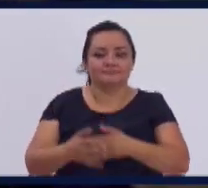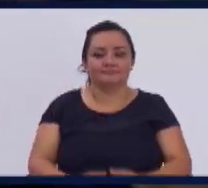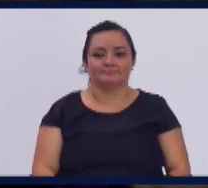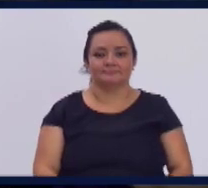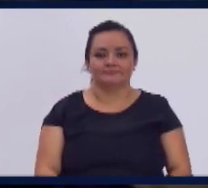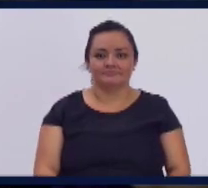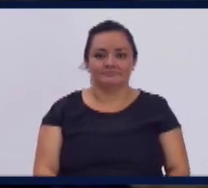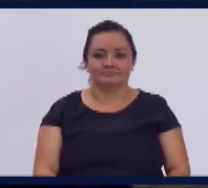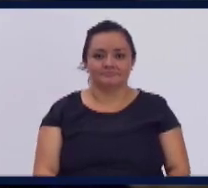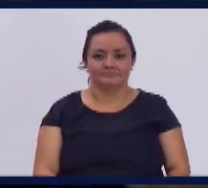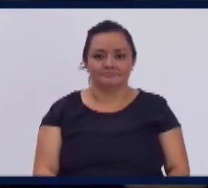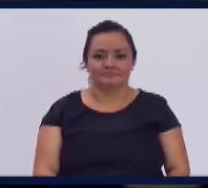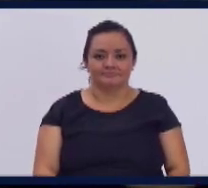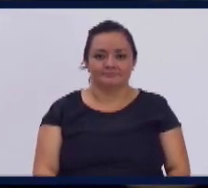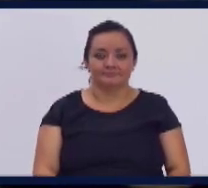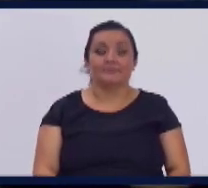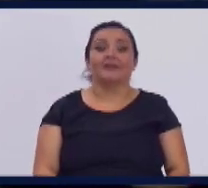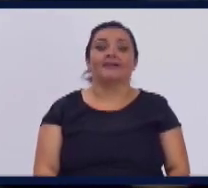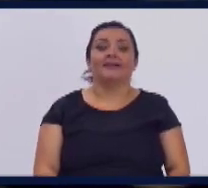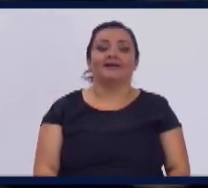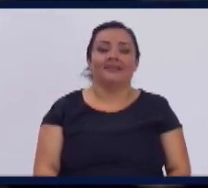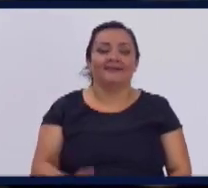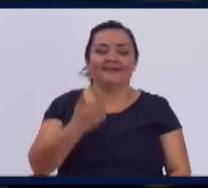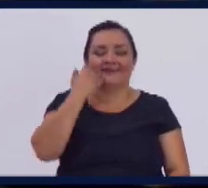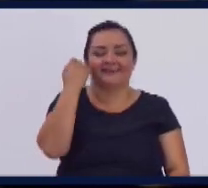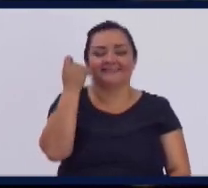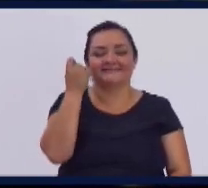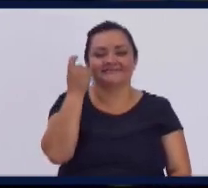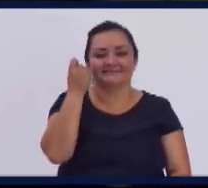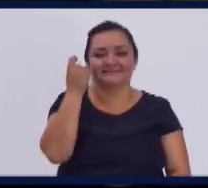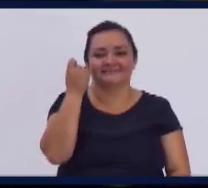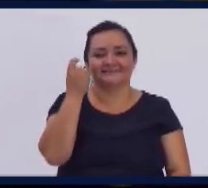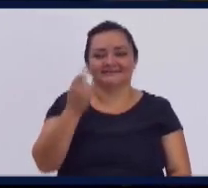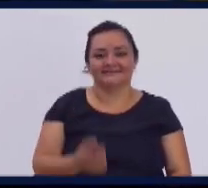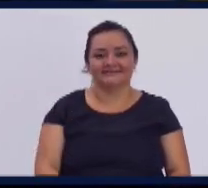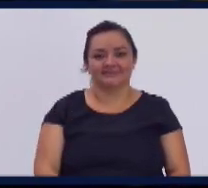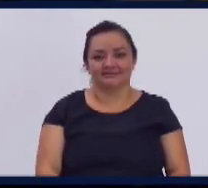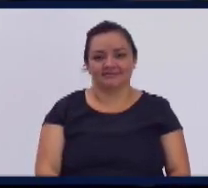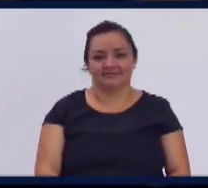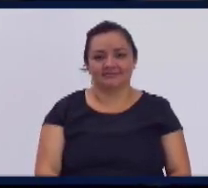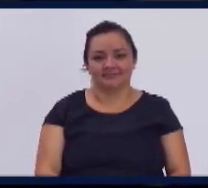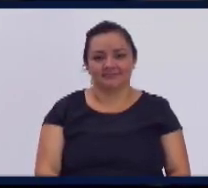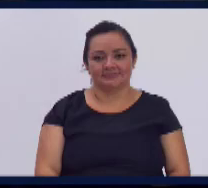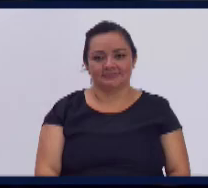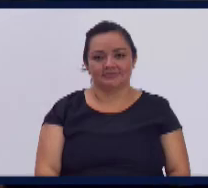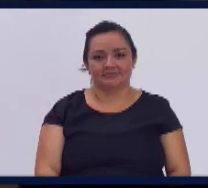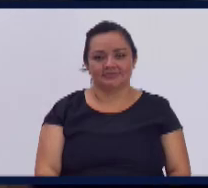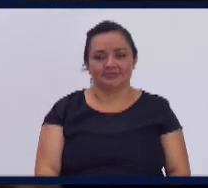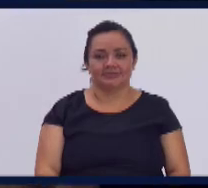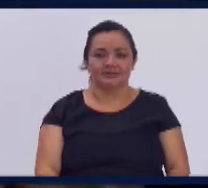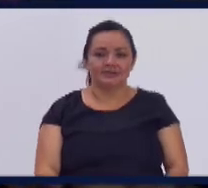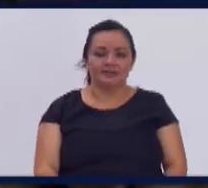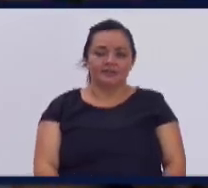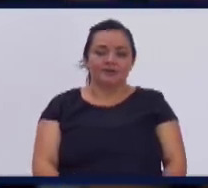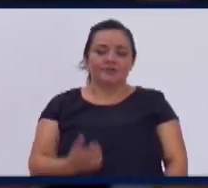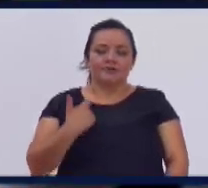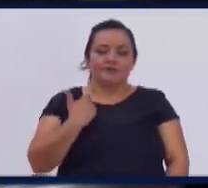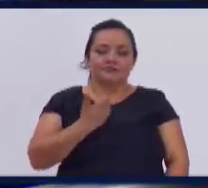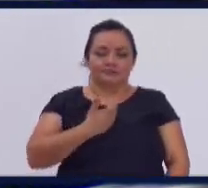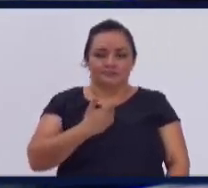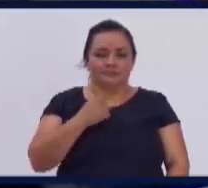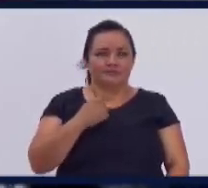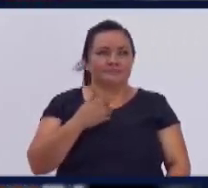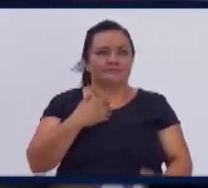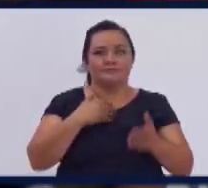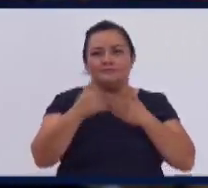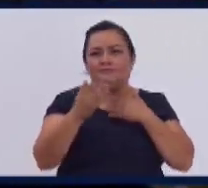bendición. Hasta entonces entendió el porqué de las cosas. Lo que hoy nos está sucediendo, no importa